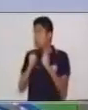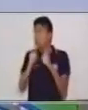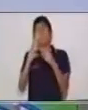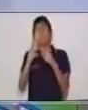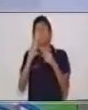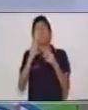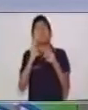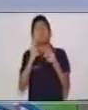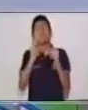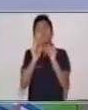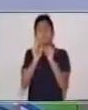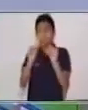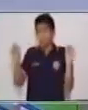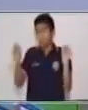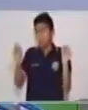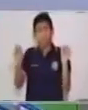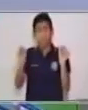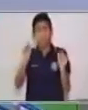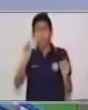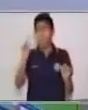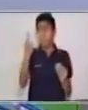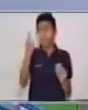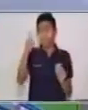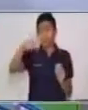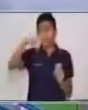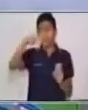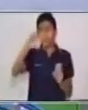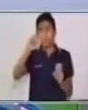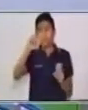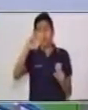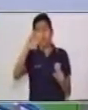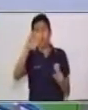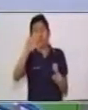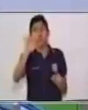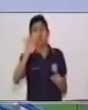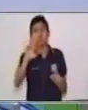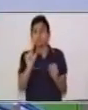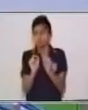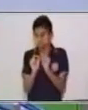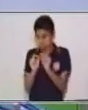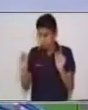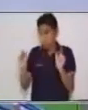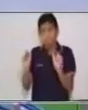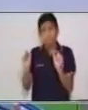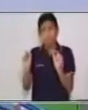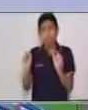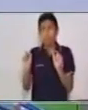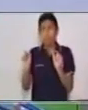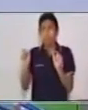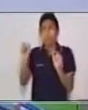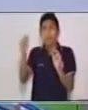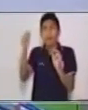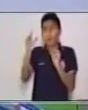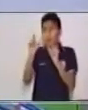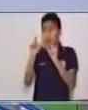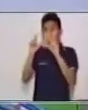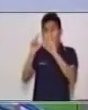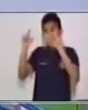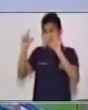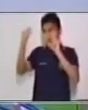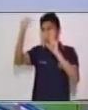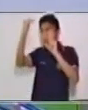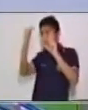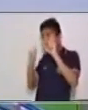subrayar la primera proposición y le voy a colocar en la parte inferior